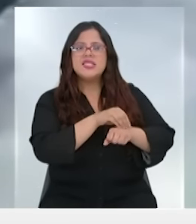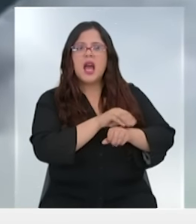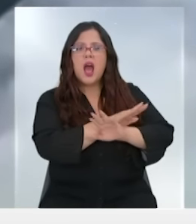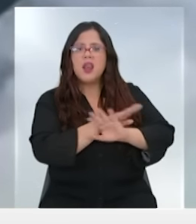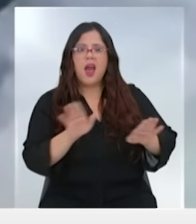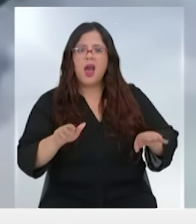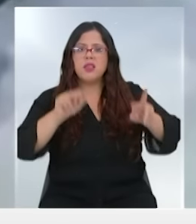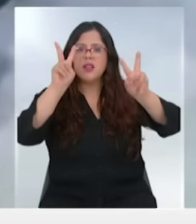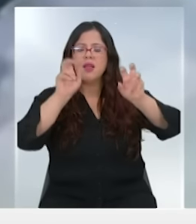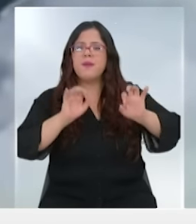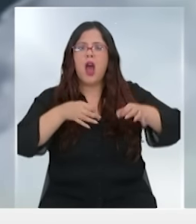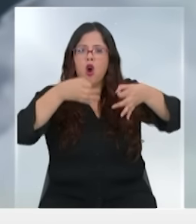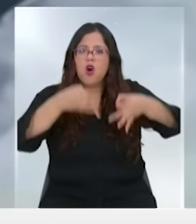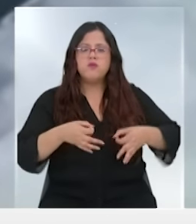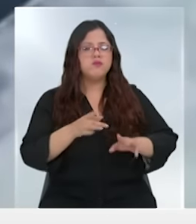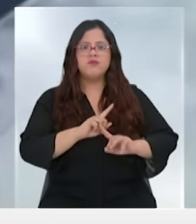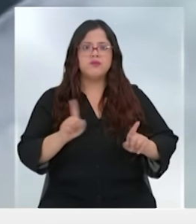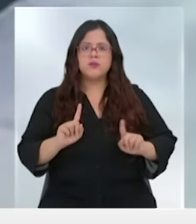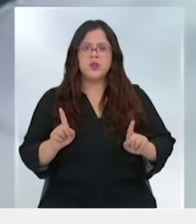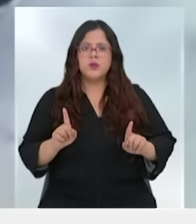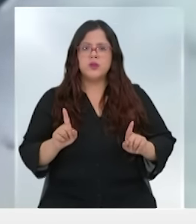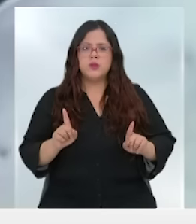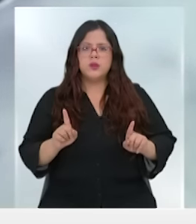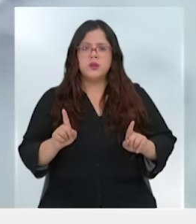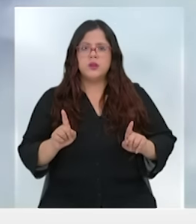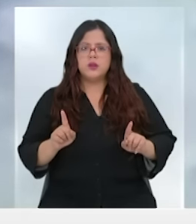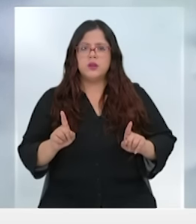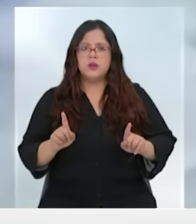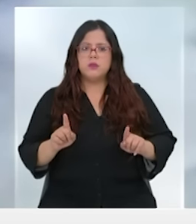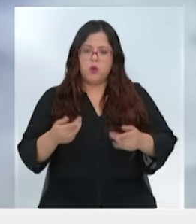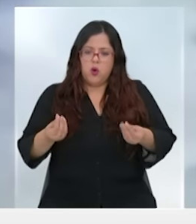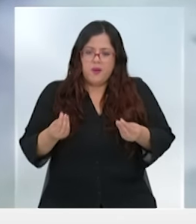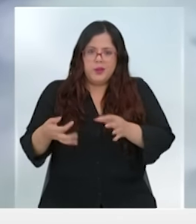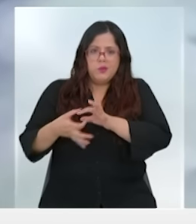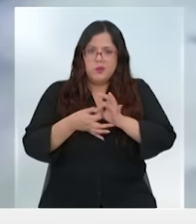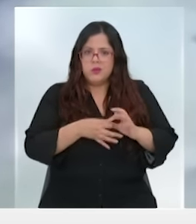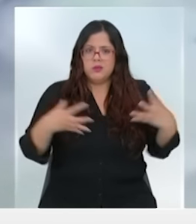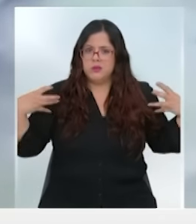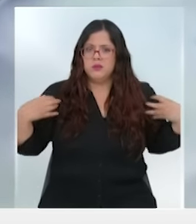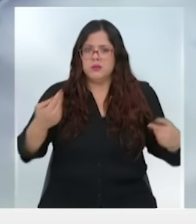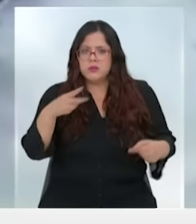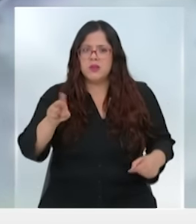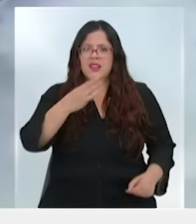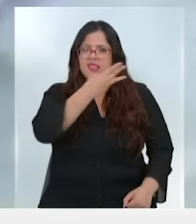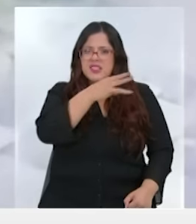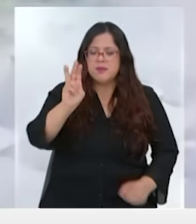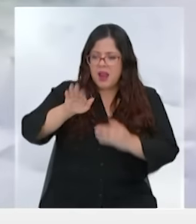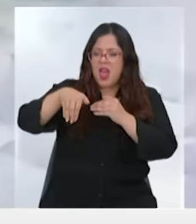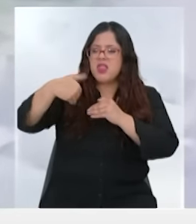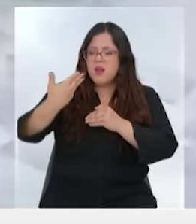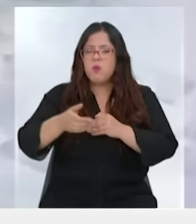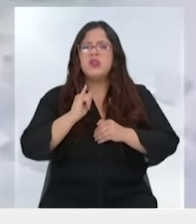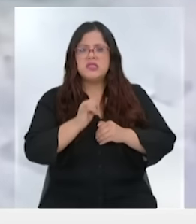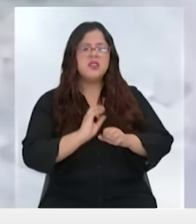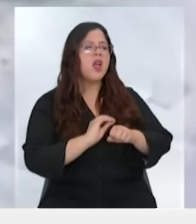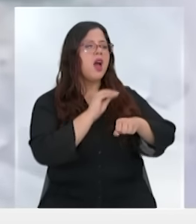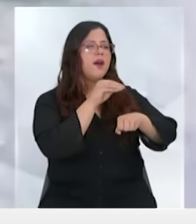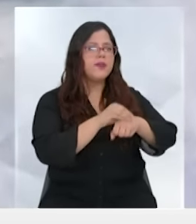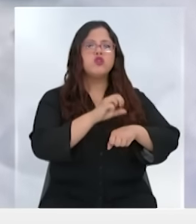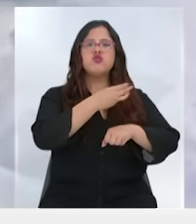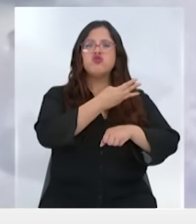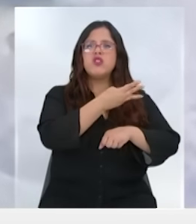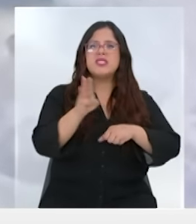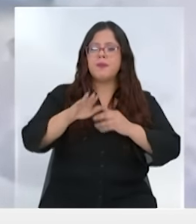en términos oficiales, en razón de su cargo. Lo hizo 3 semanas después. Y 3 semanas